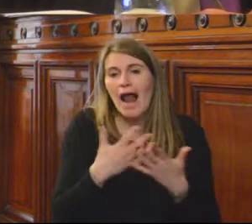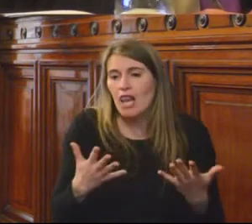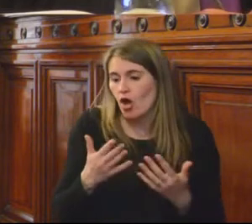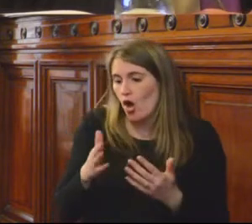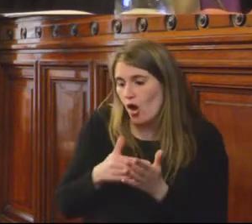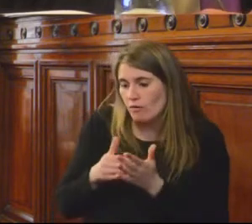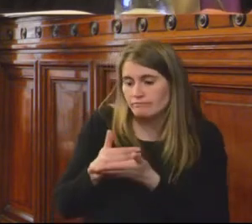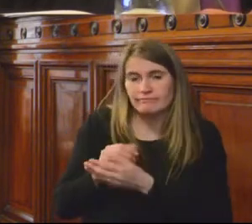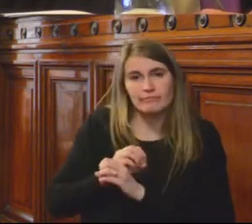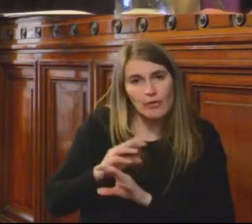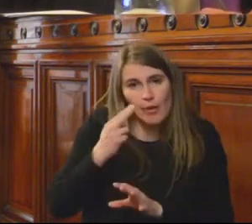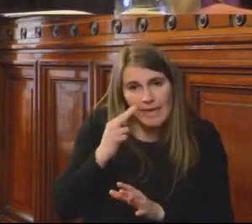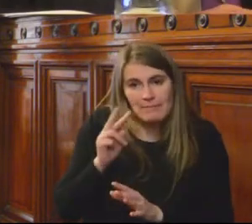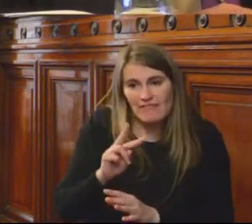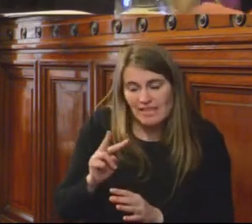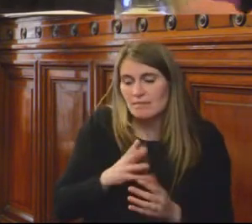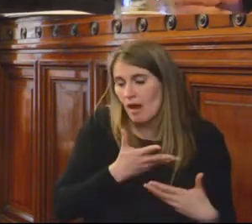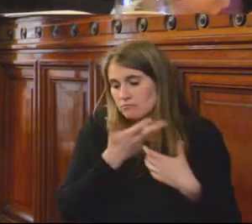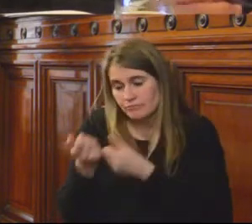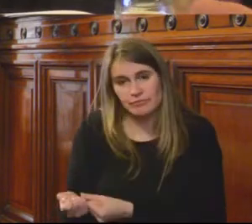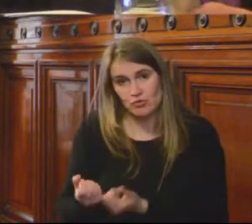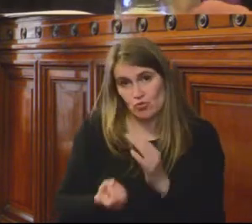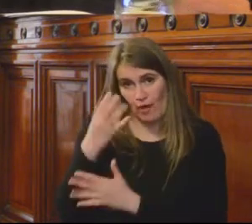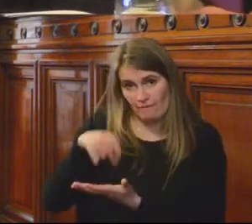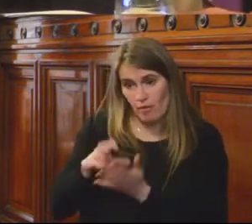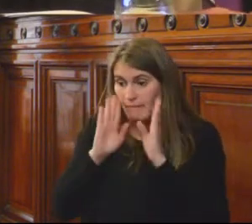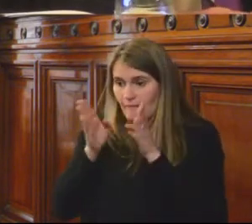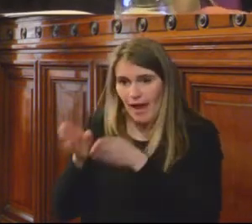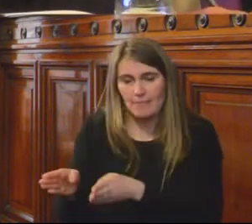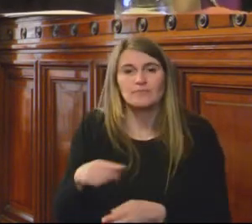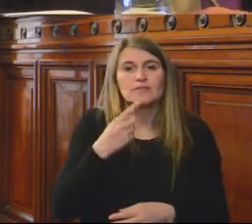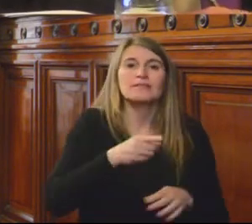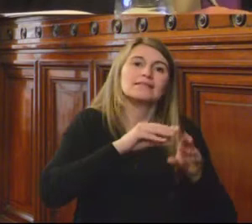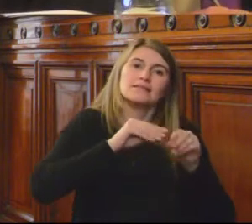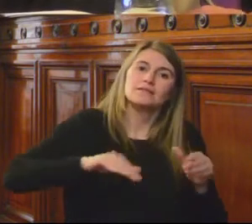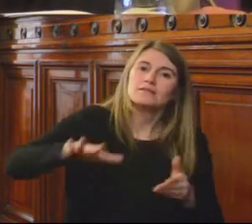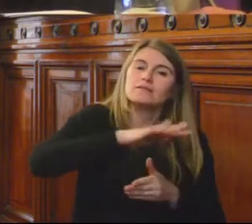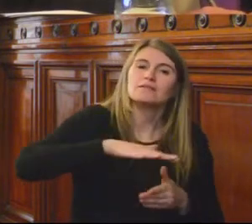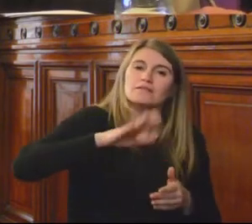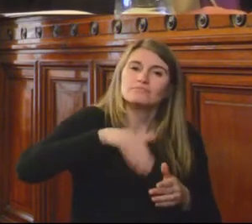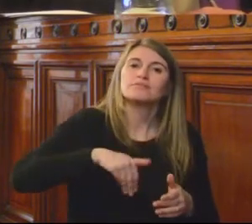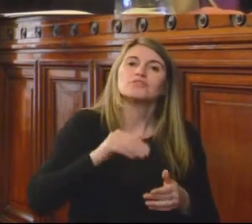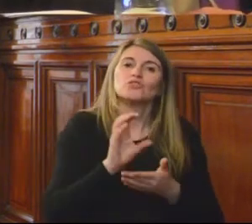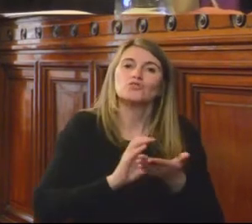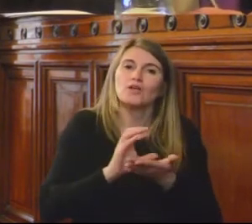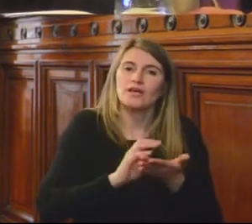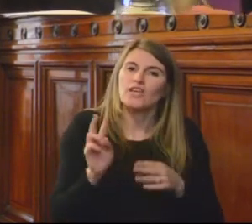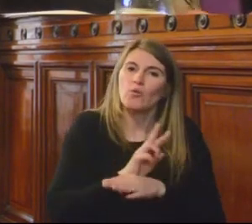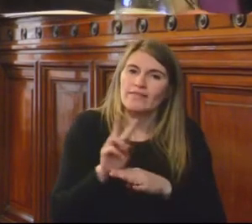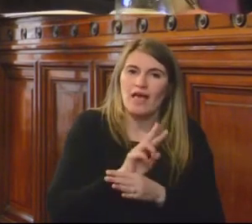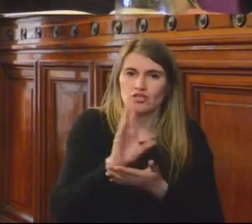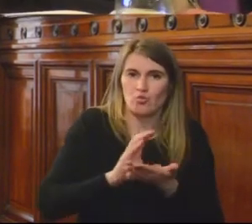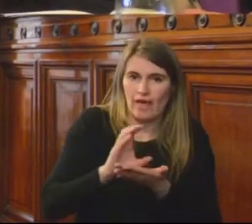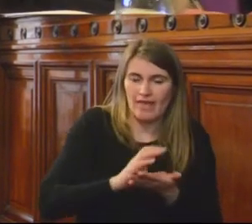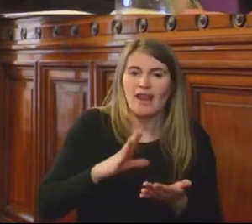ahora una nueva institucionalidad para tal fin. Sexto, la territorialización de las políticas de seguridad ciudadana a través de los cuadrantes